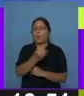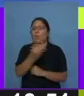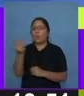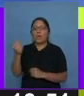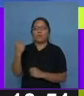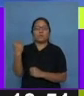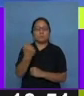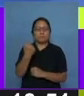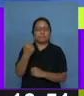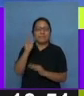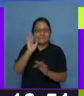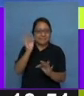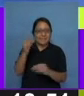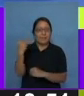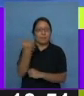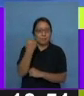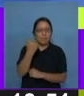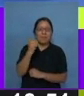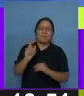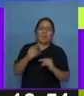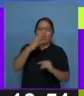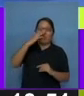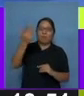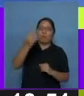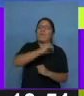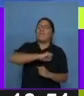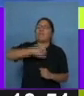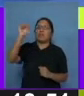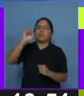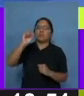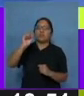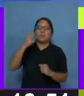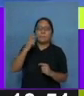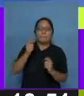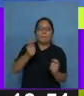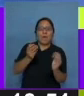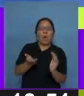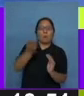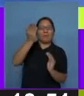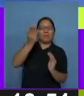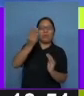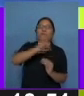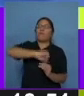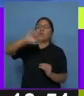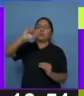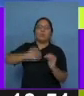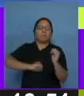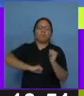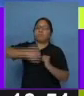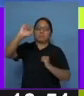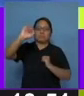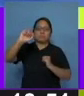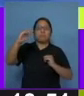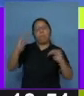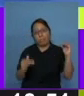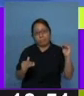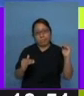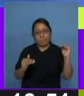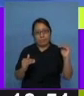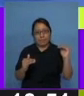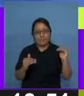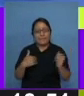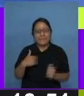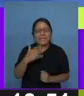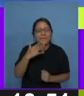tiempo se debilitan justamente por la inflación nacional. Pero, por supuesto, siempre estamos atentos